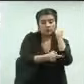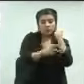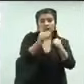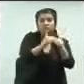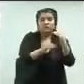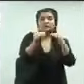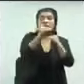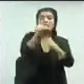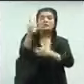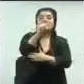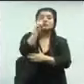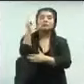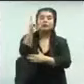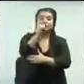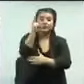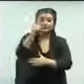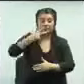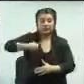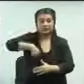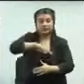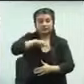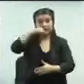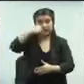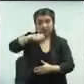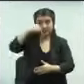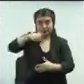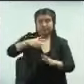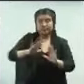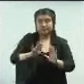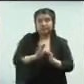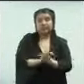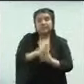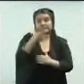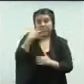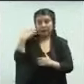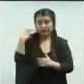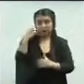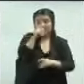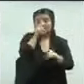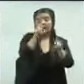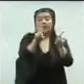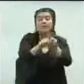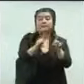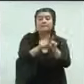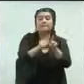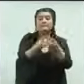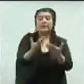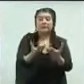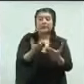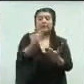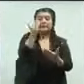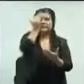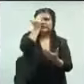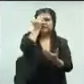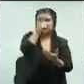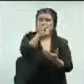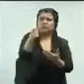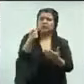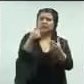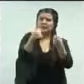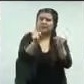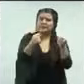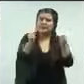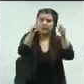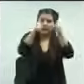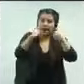infraestructura importantísima para nosotros en el altiplano. Yo lo único que quiero saber es si van a hacer los estudios o no